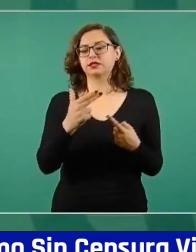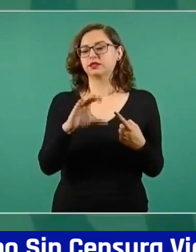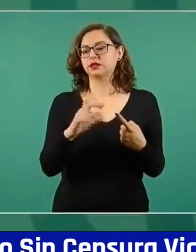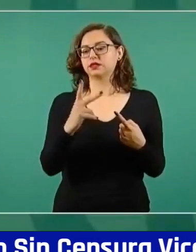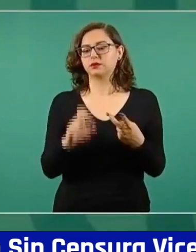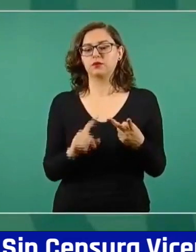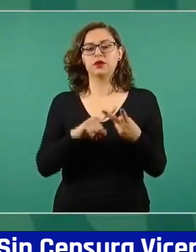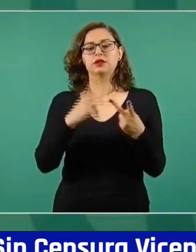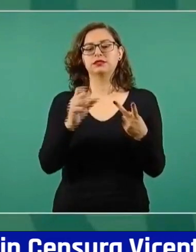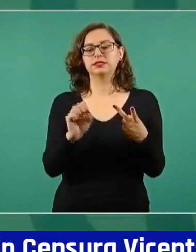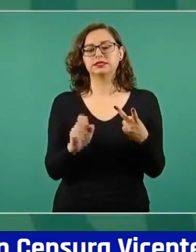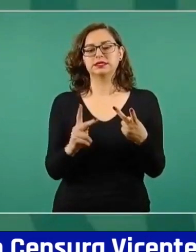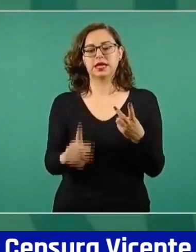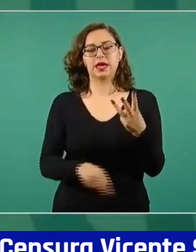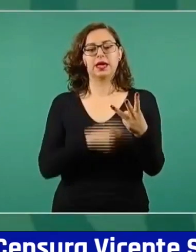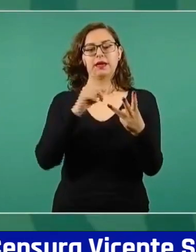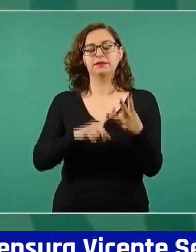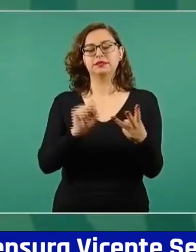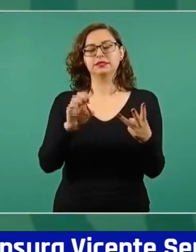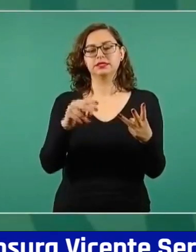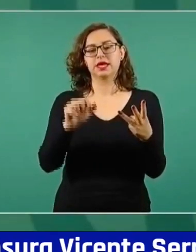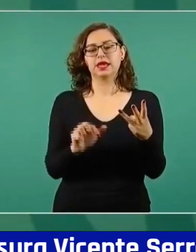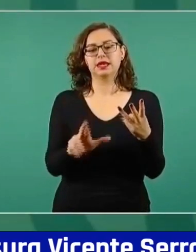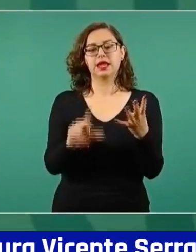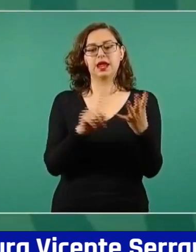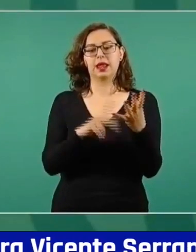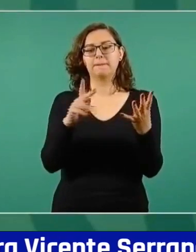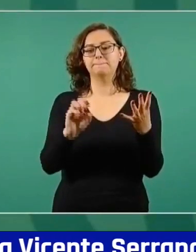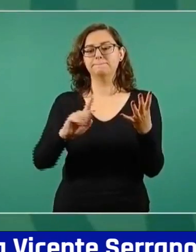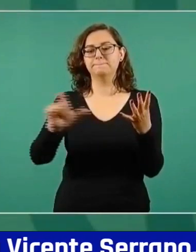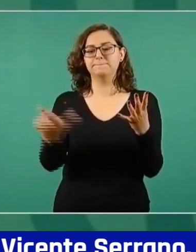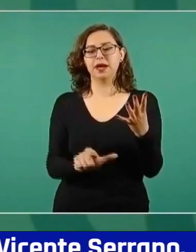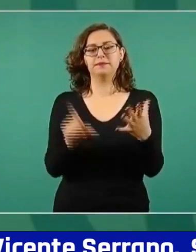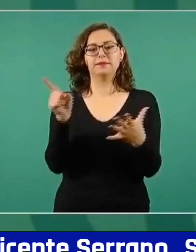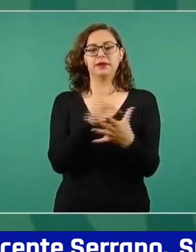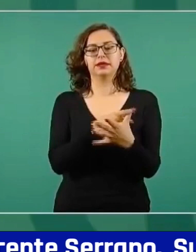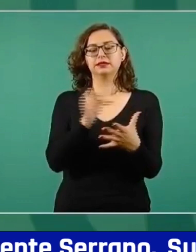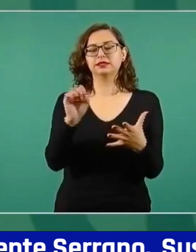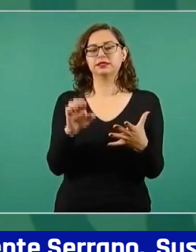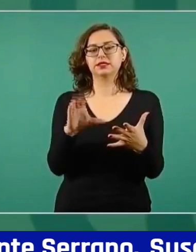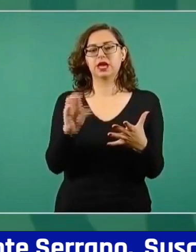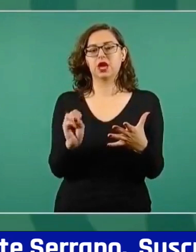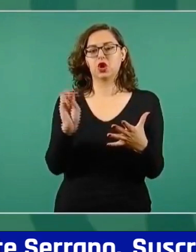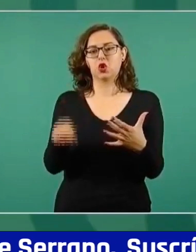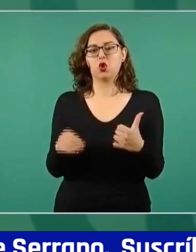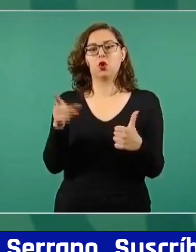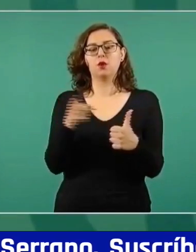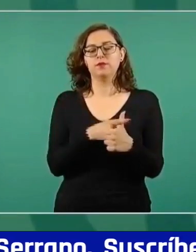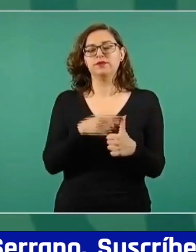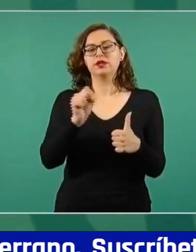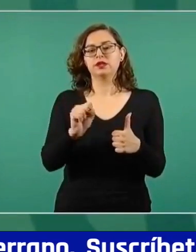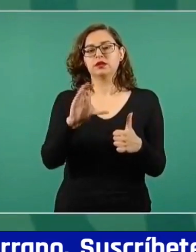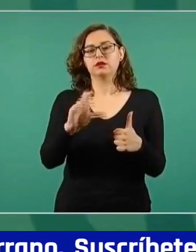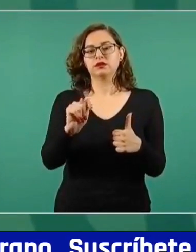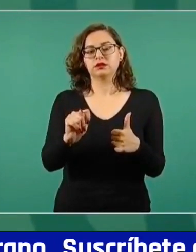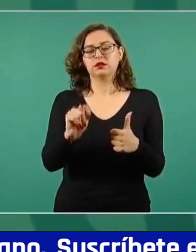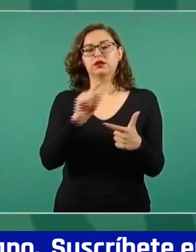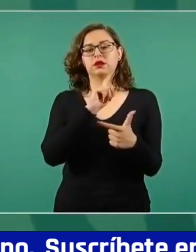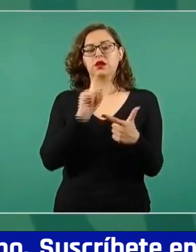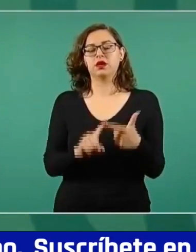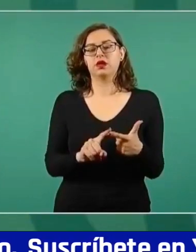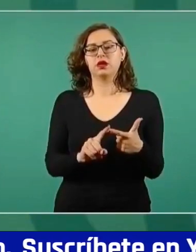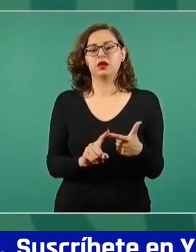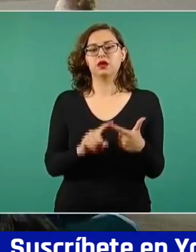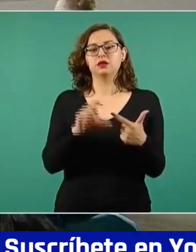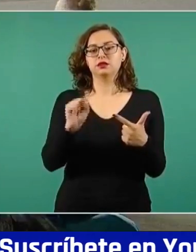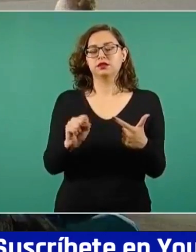de Educación Pública, a la Secretaría de Energía, a Petróleos Mexicanos, a la Secretaría de Economía, Secretaría de Comunicaciones y Transportes, a la